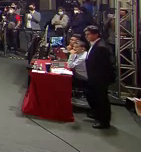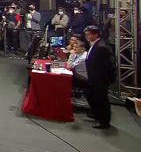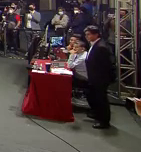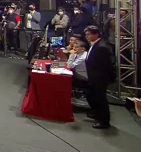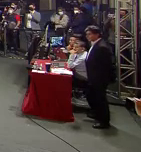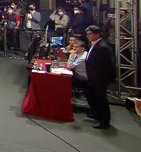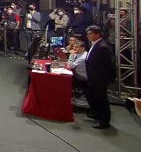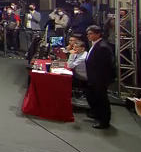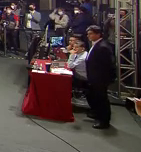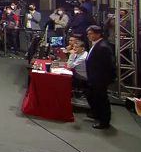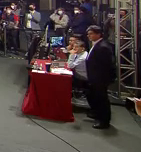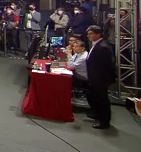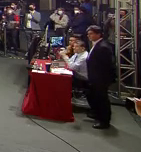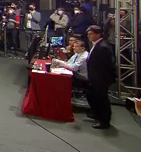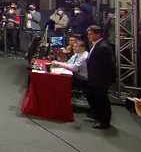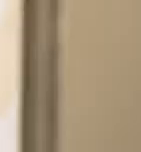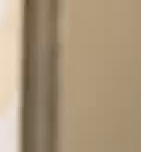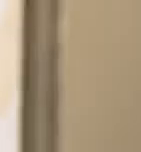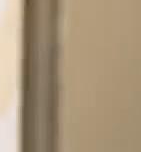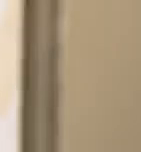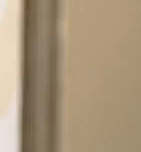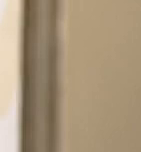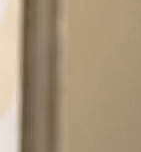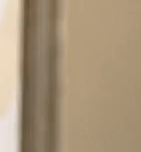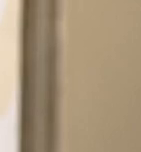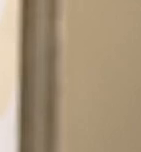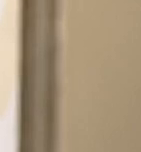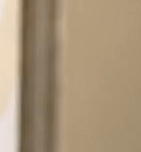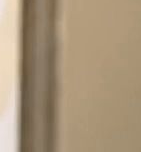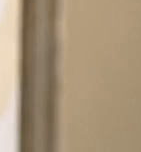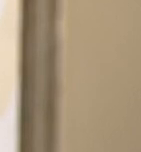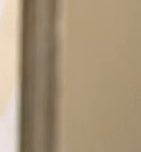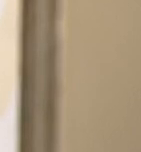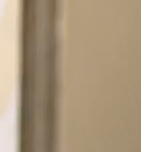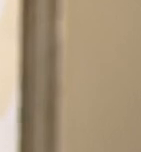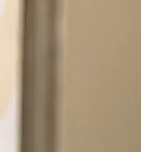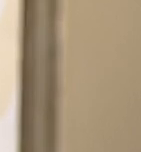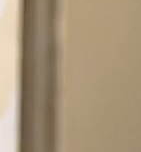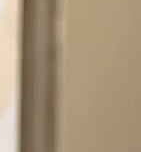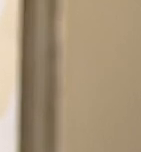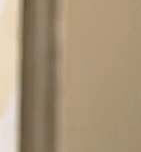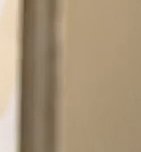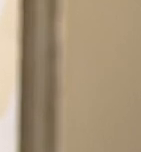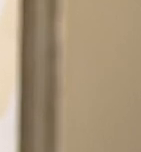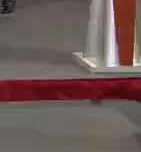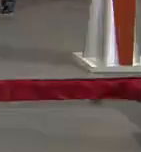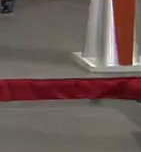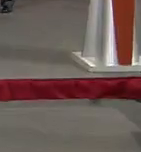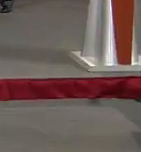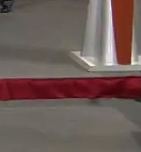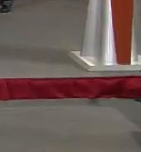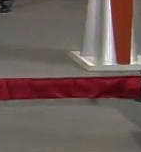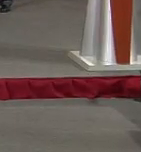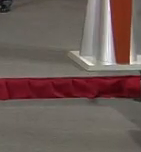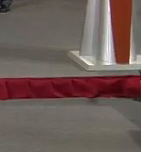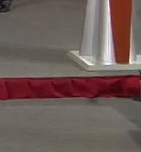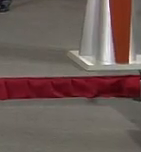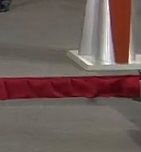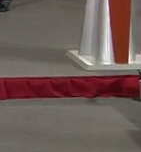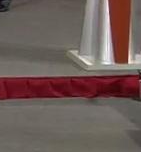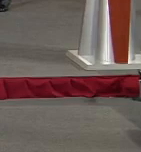tu boca y tu corazón. Cuando el deseo me quiere hervir, si yo pudiera de dónde